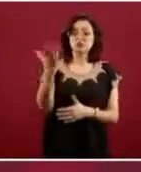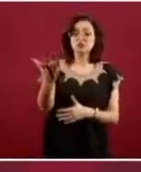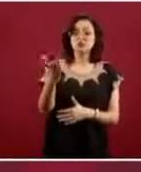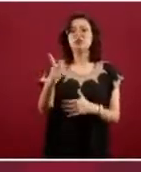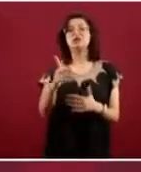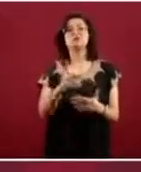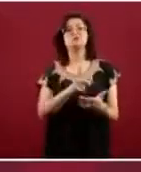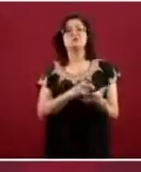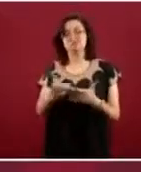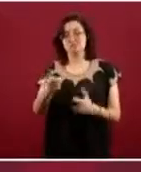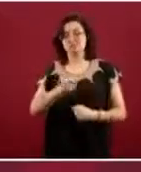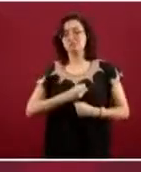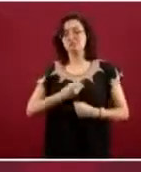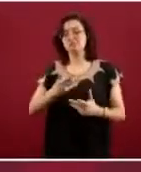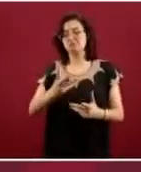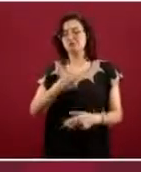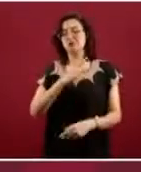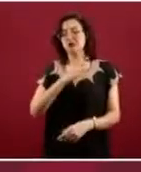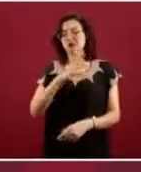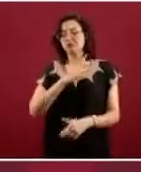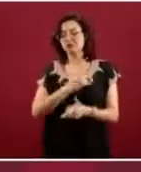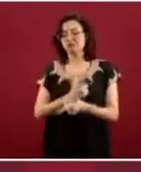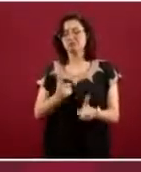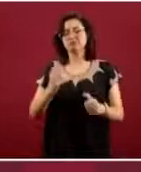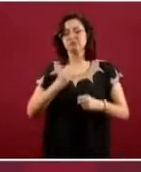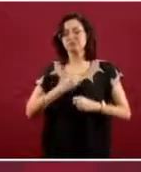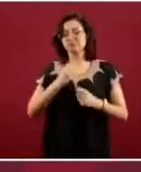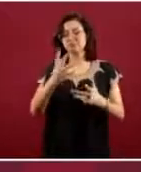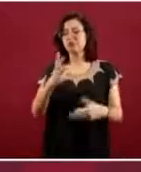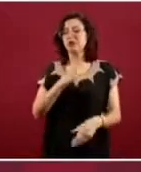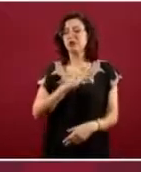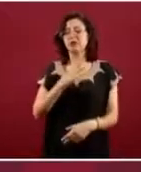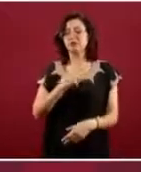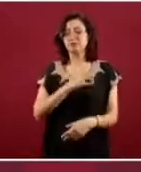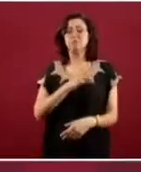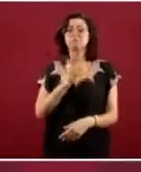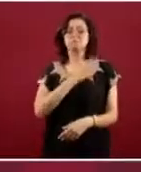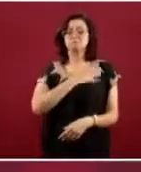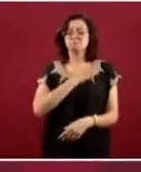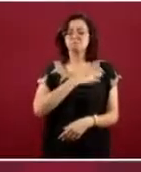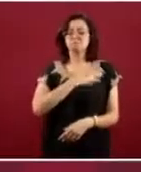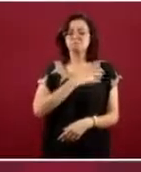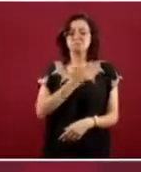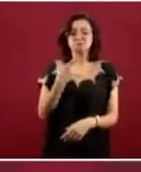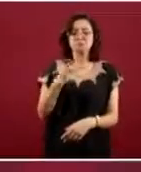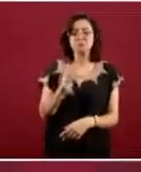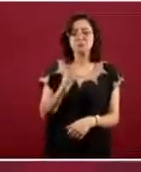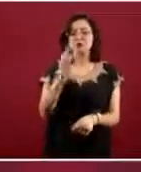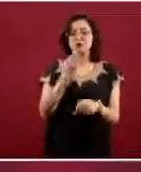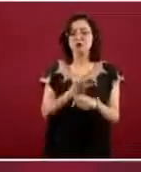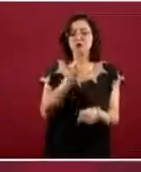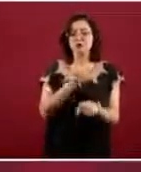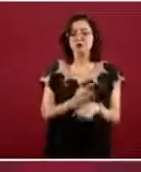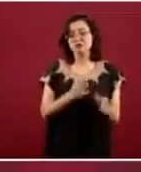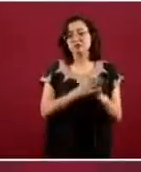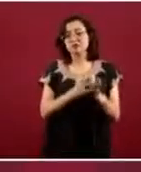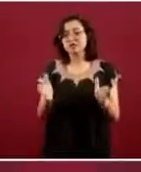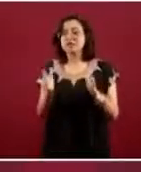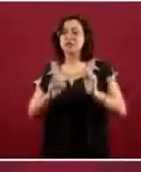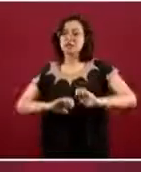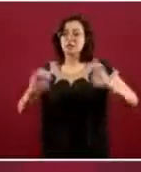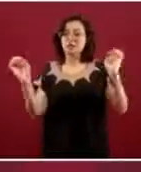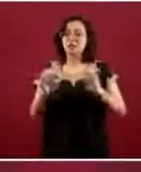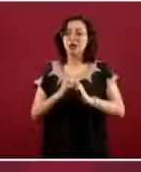el derecho de expresión, la libertad de expresión. Entonces, qué bueno, pero estamos en una situación de una